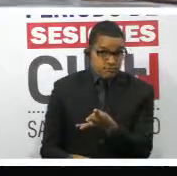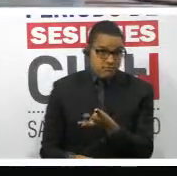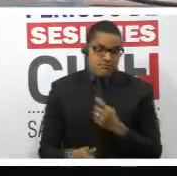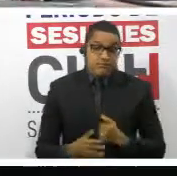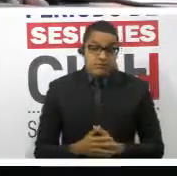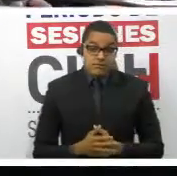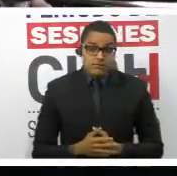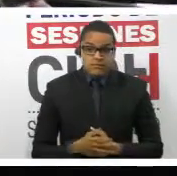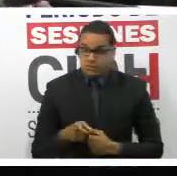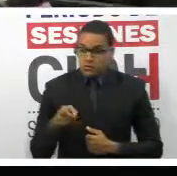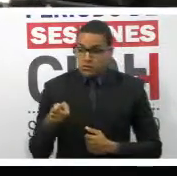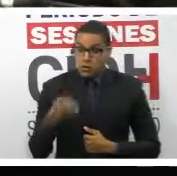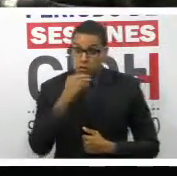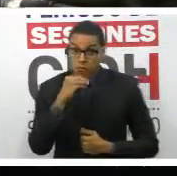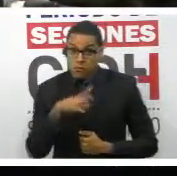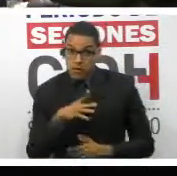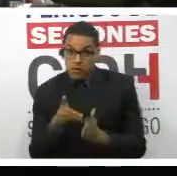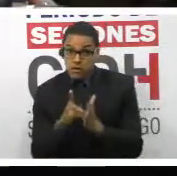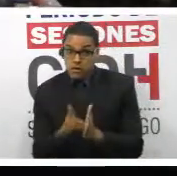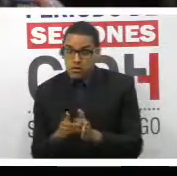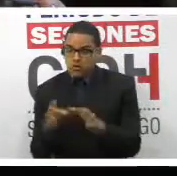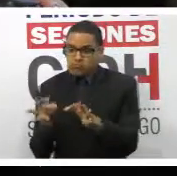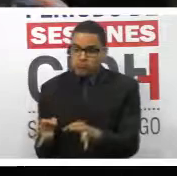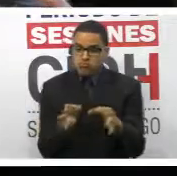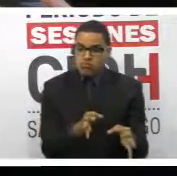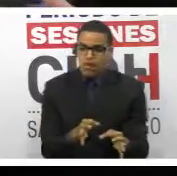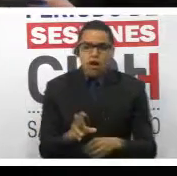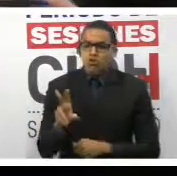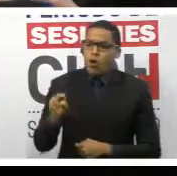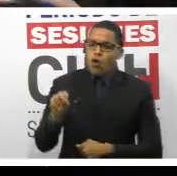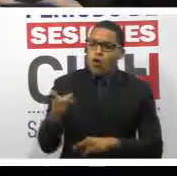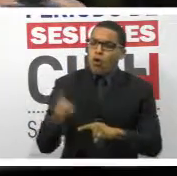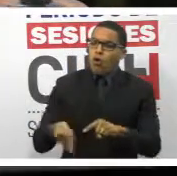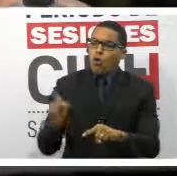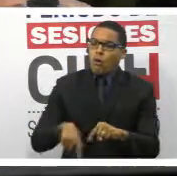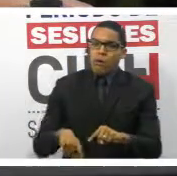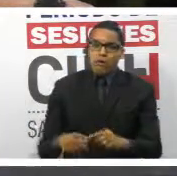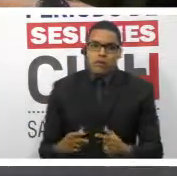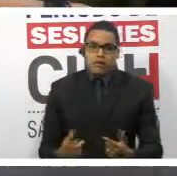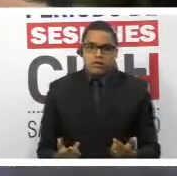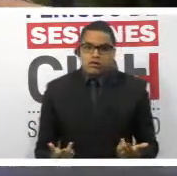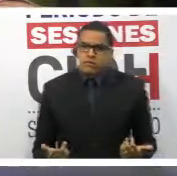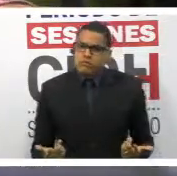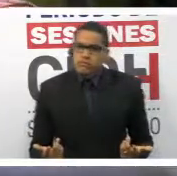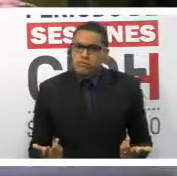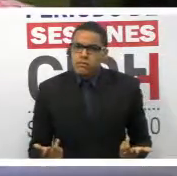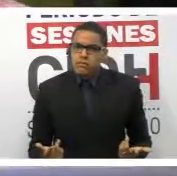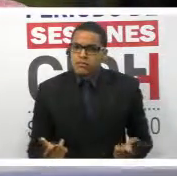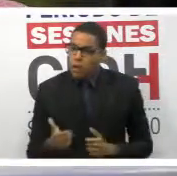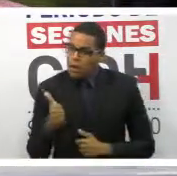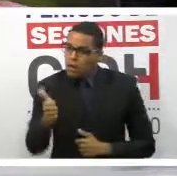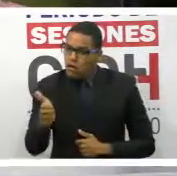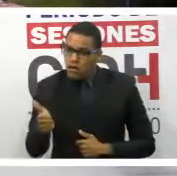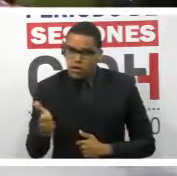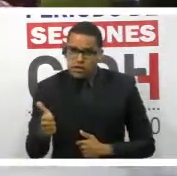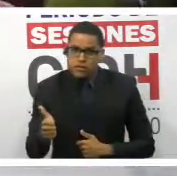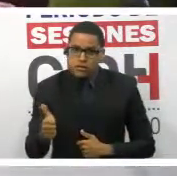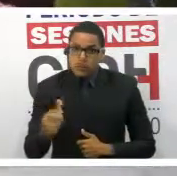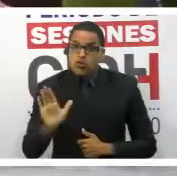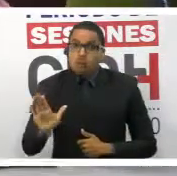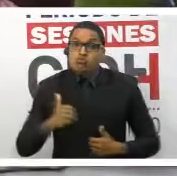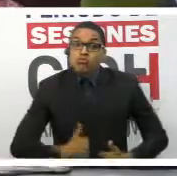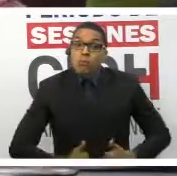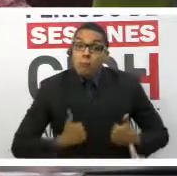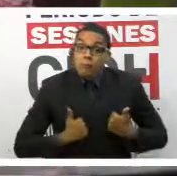sus decisiones y lo que decida hacer con su vida y la otra tiene que ver